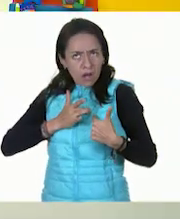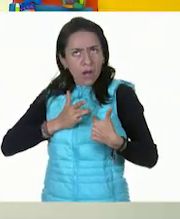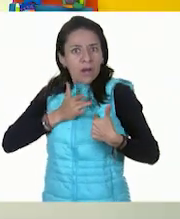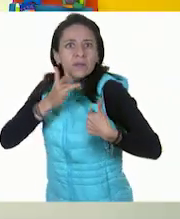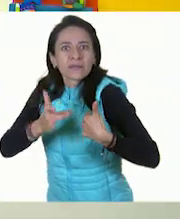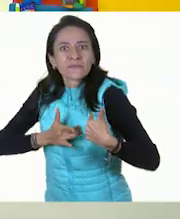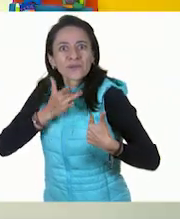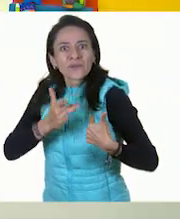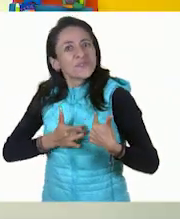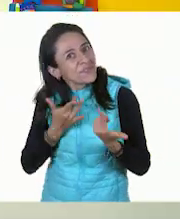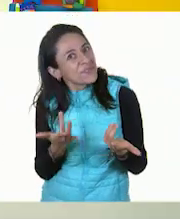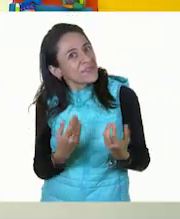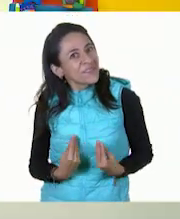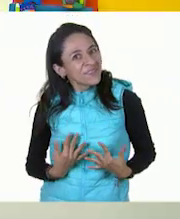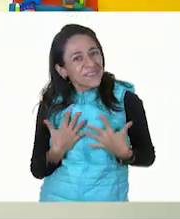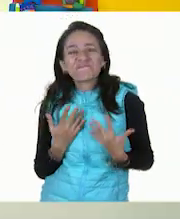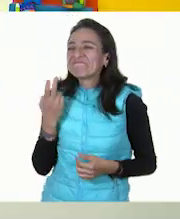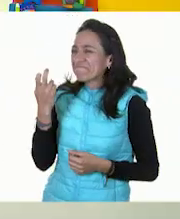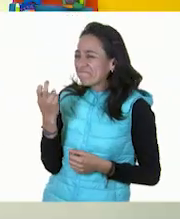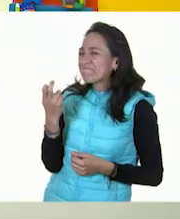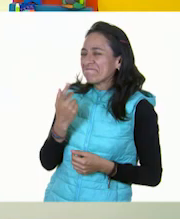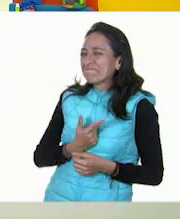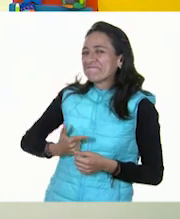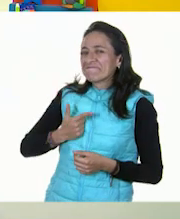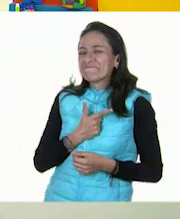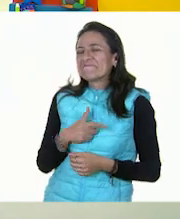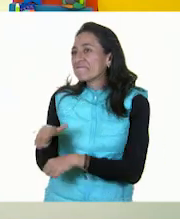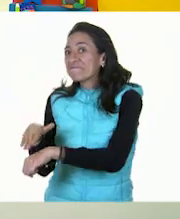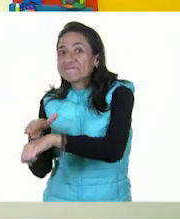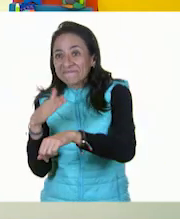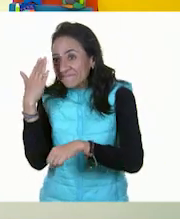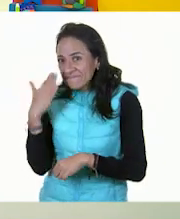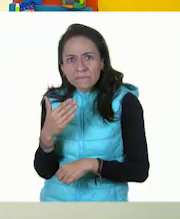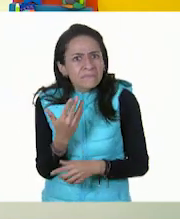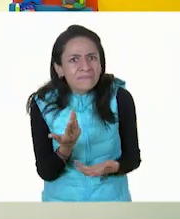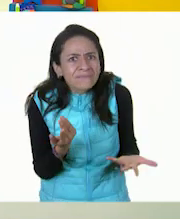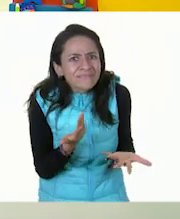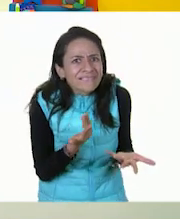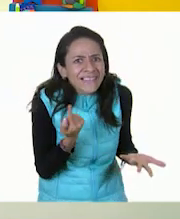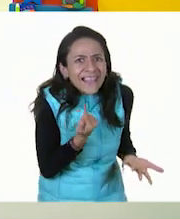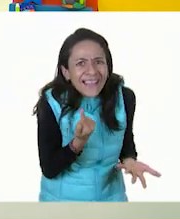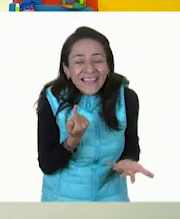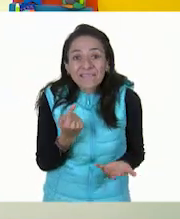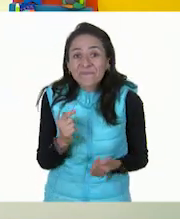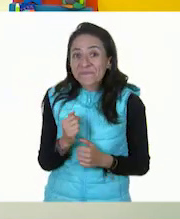Eso me da mucho gusto. ¿Y saben qué? ¿Qué? ¡Tengo otro juego para ustedes!